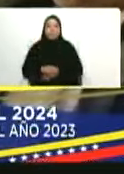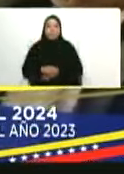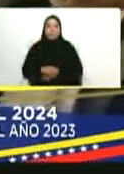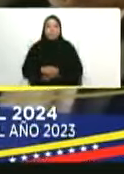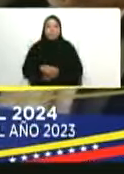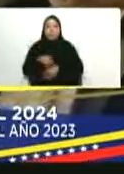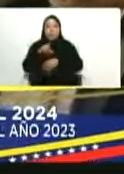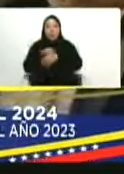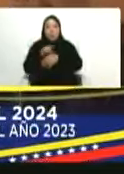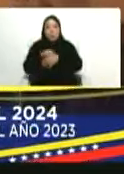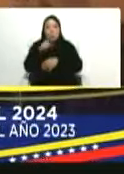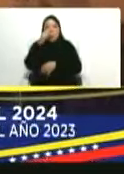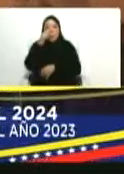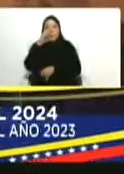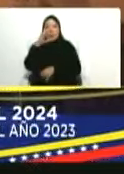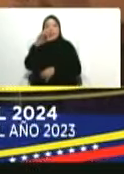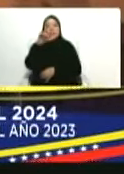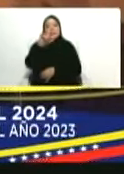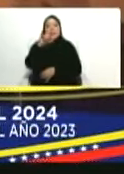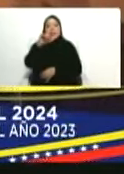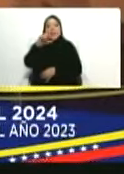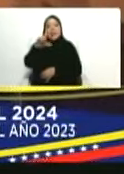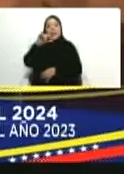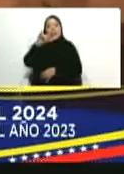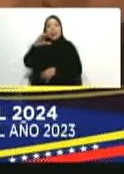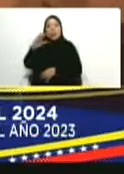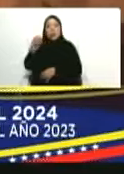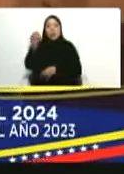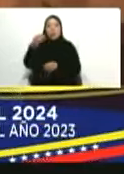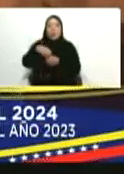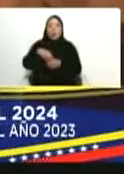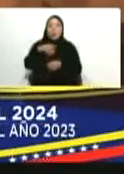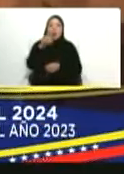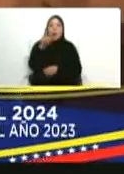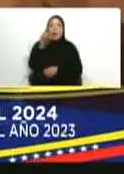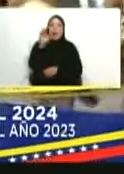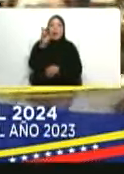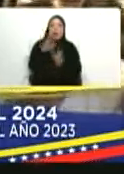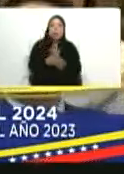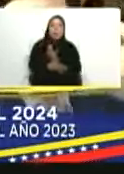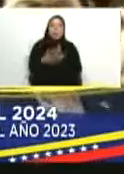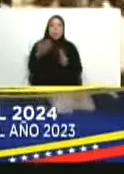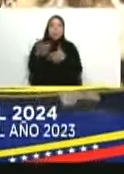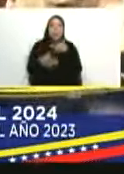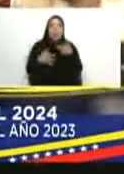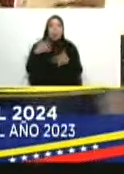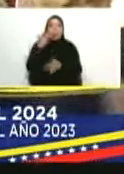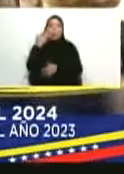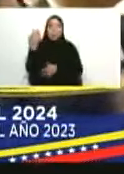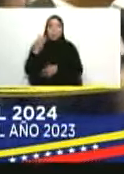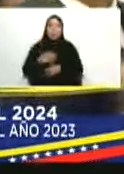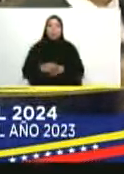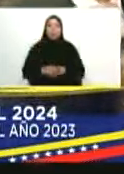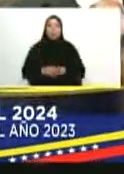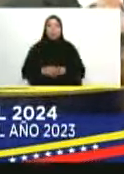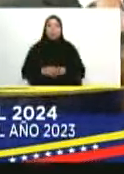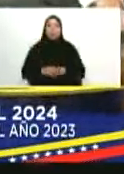el doctor Cilio, que también pertenece a la ADEN, que está al frente de la ADEN,